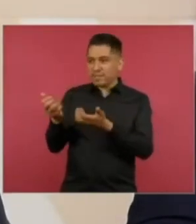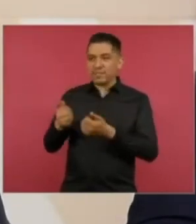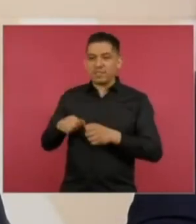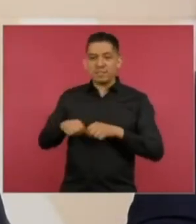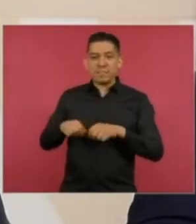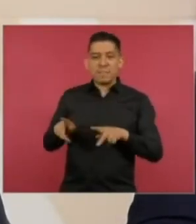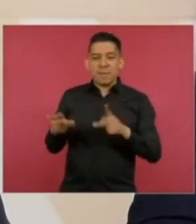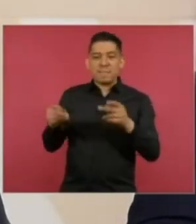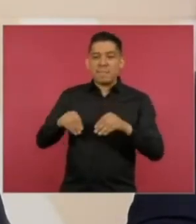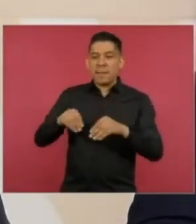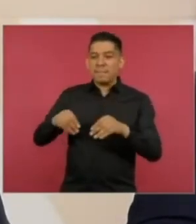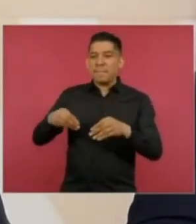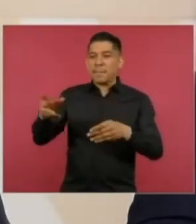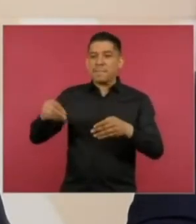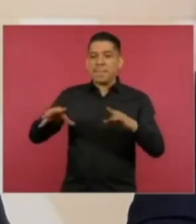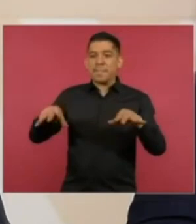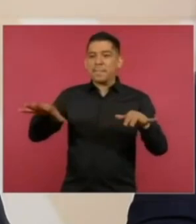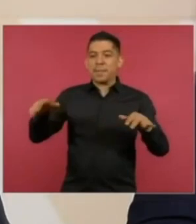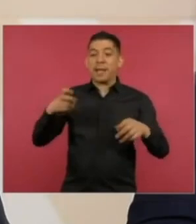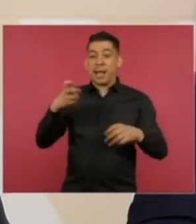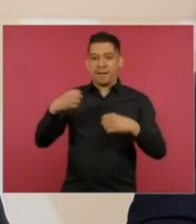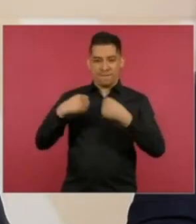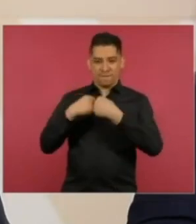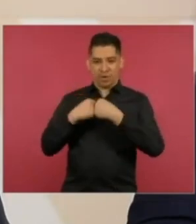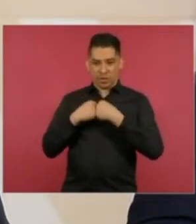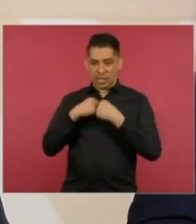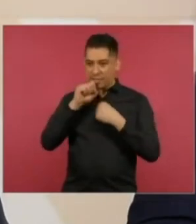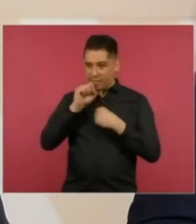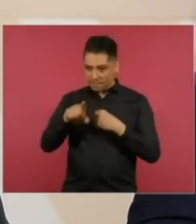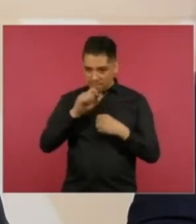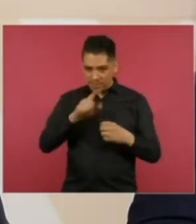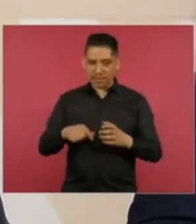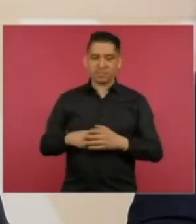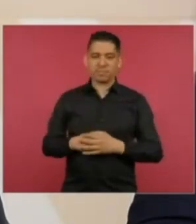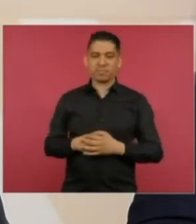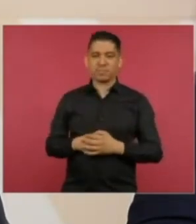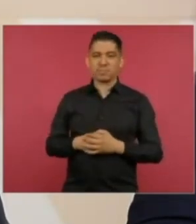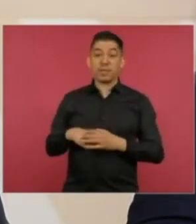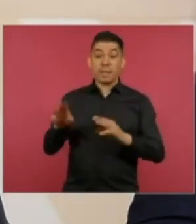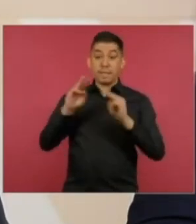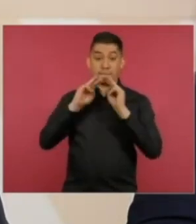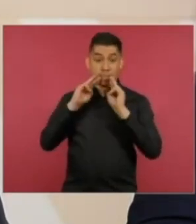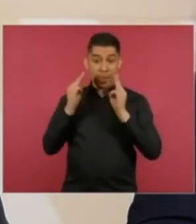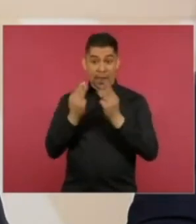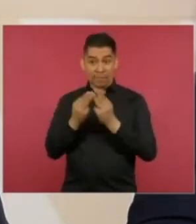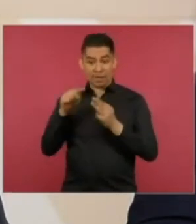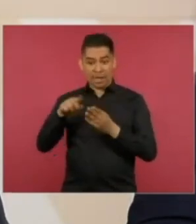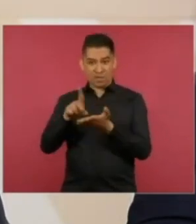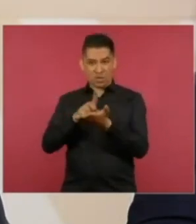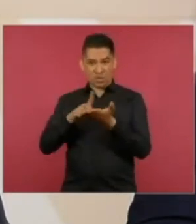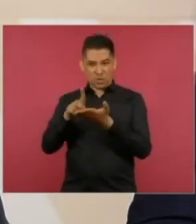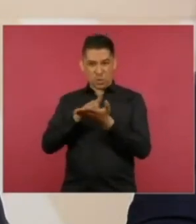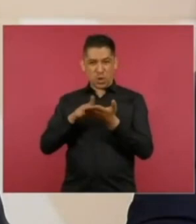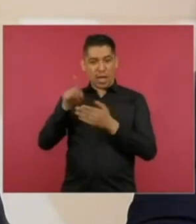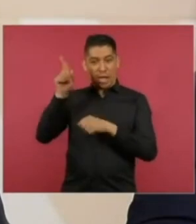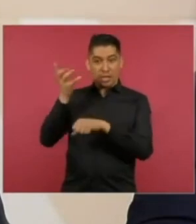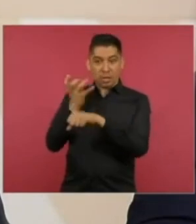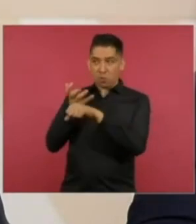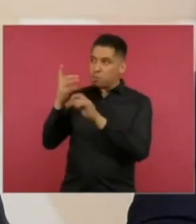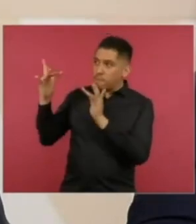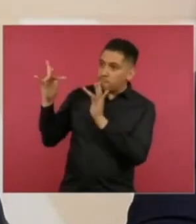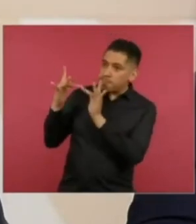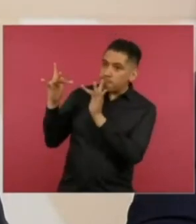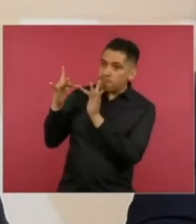nuestra frontera y las organizaciones de narcotráfico relacionadas con los carteles en los Estados Unidos. Estamos haciendo todo